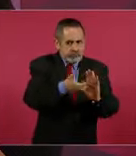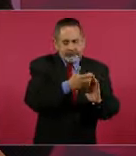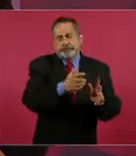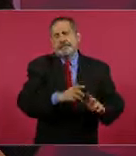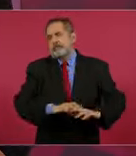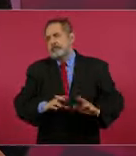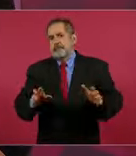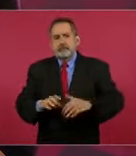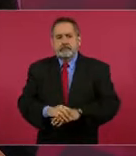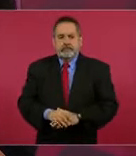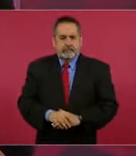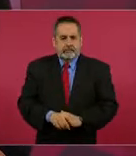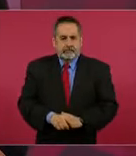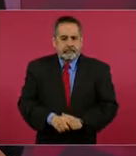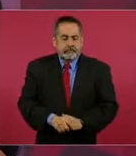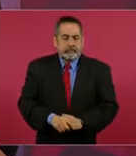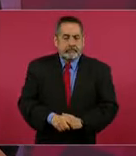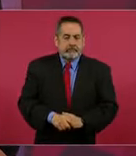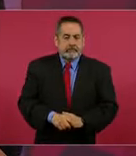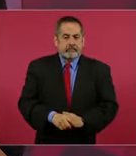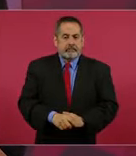trabajando. O sea,